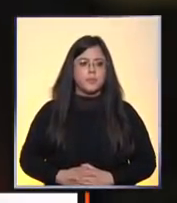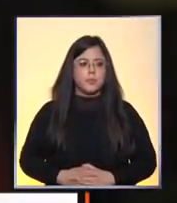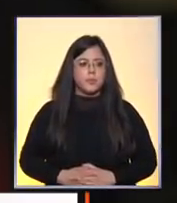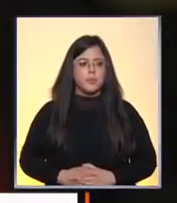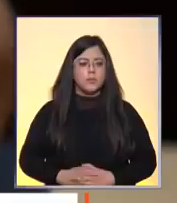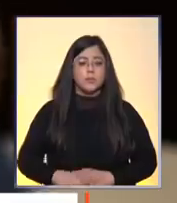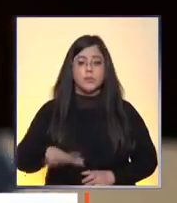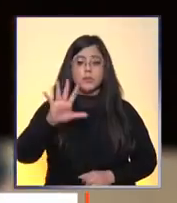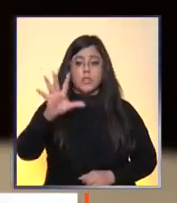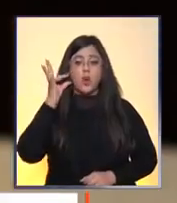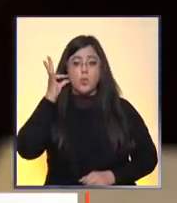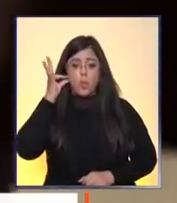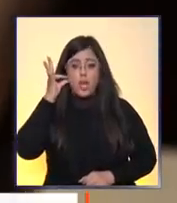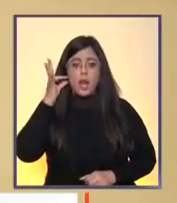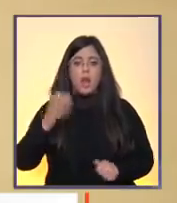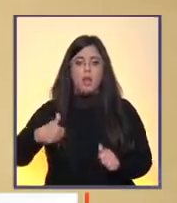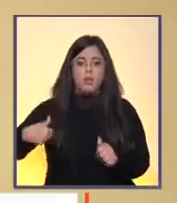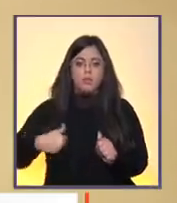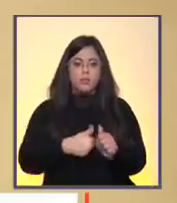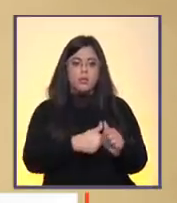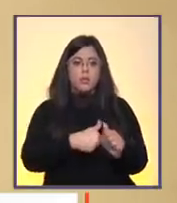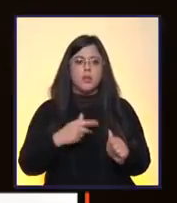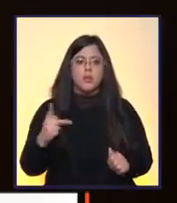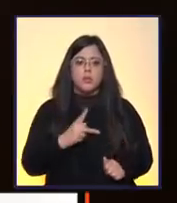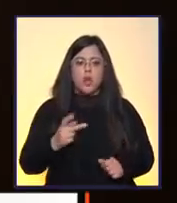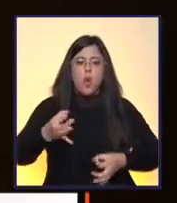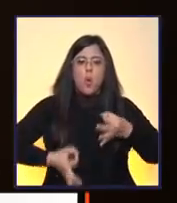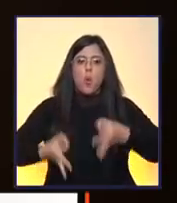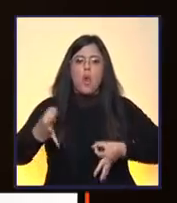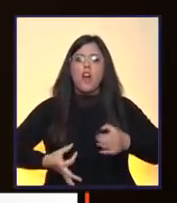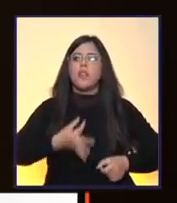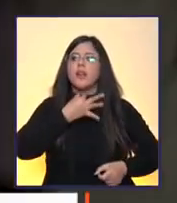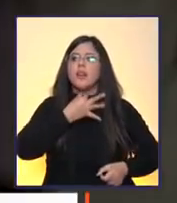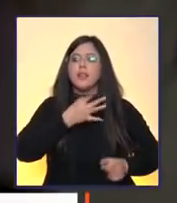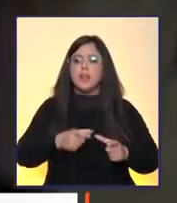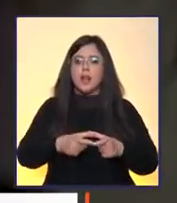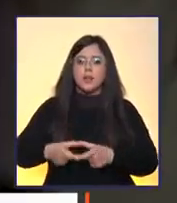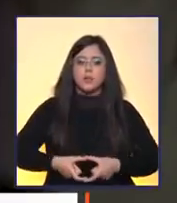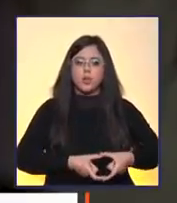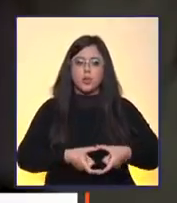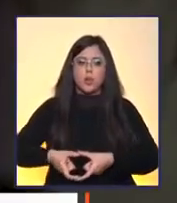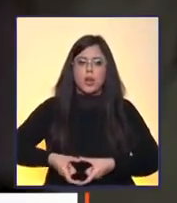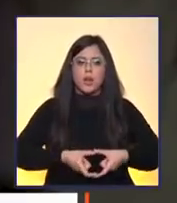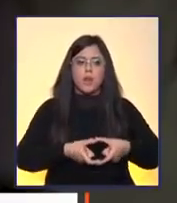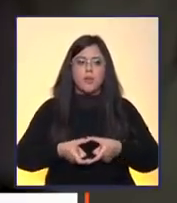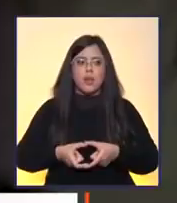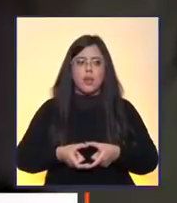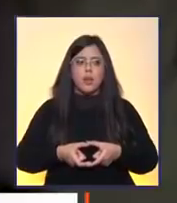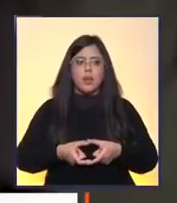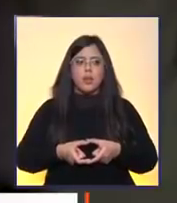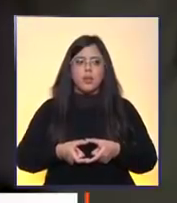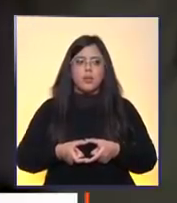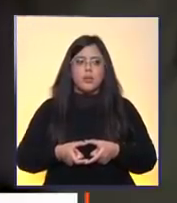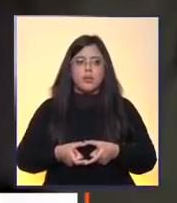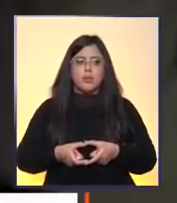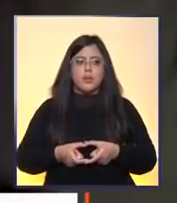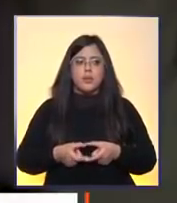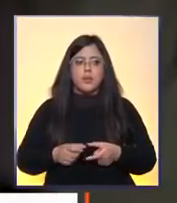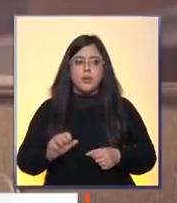Cinco mujeres sufren de acoso sexual en el juzgado de garantía de Curacaví. Pone su mano en la cintura y luego la baja. Ya